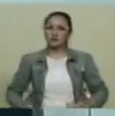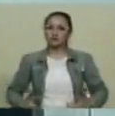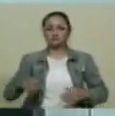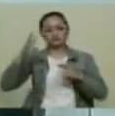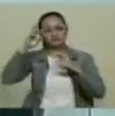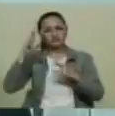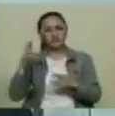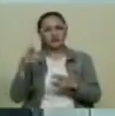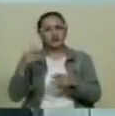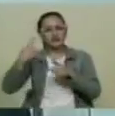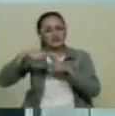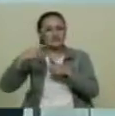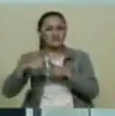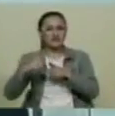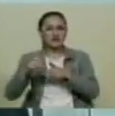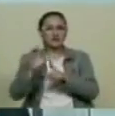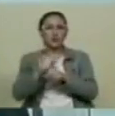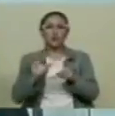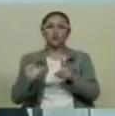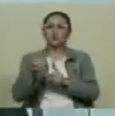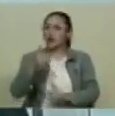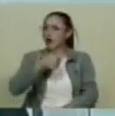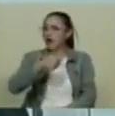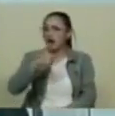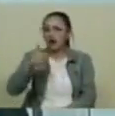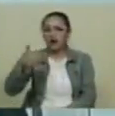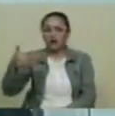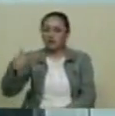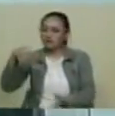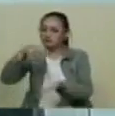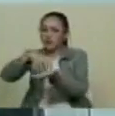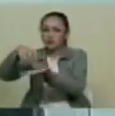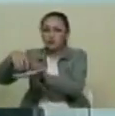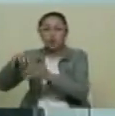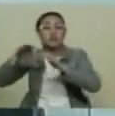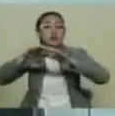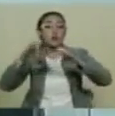de la especificidad cultural de cada región del mundo, que